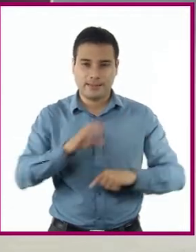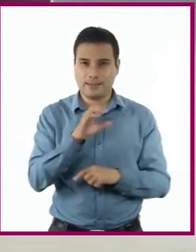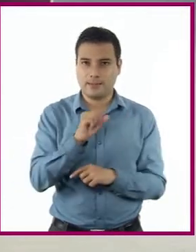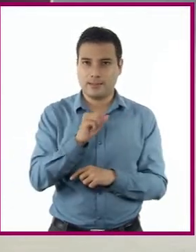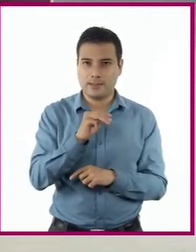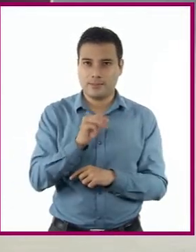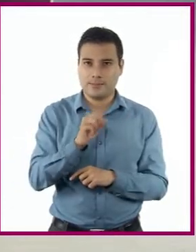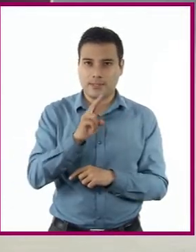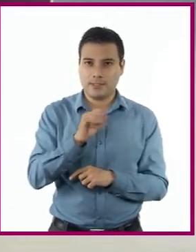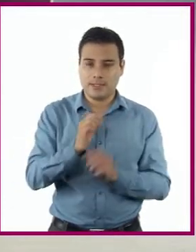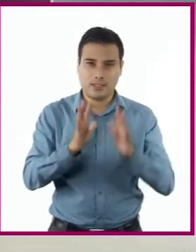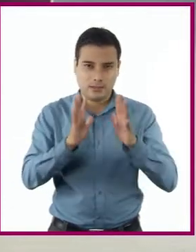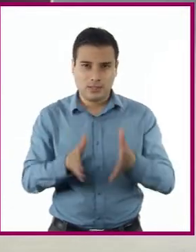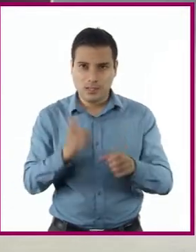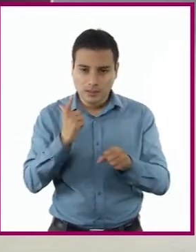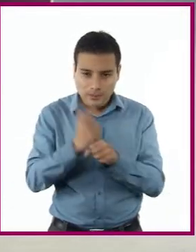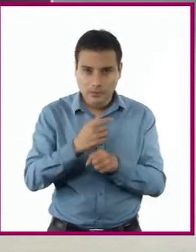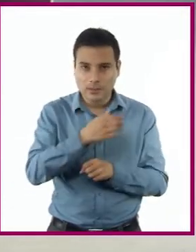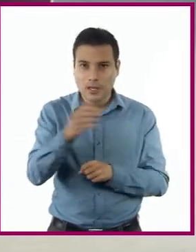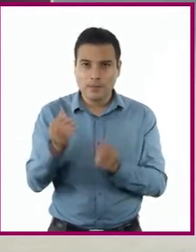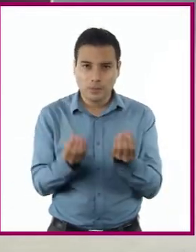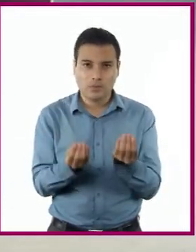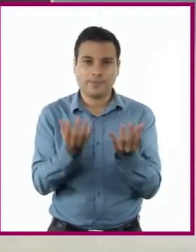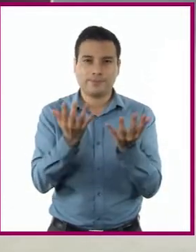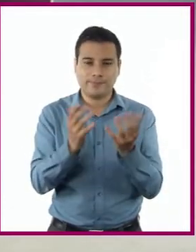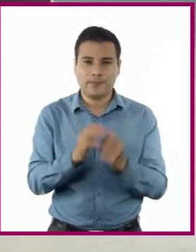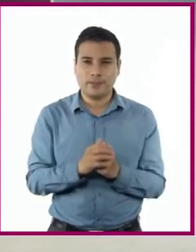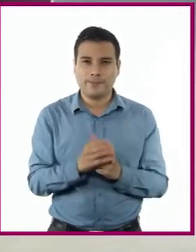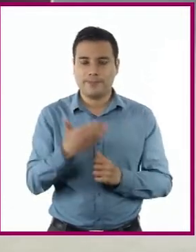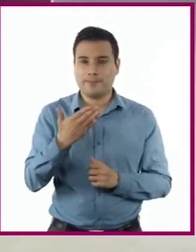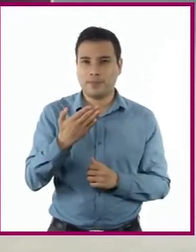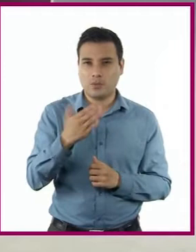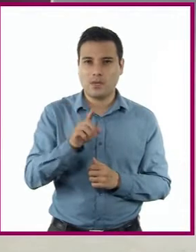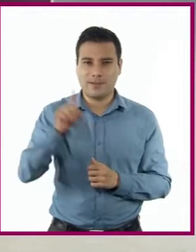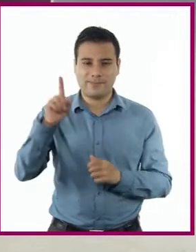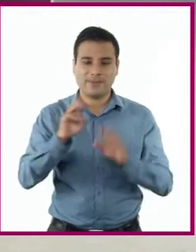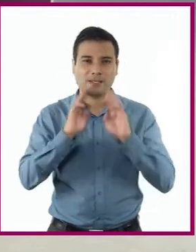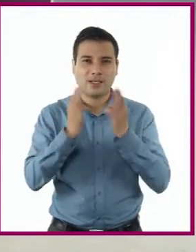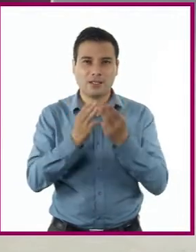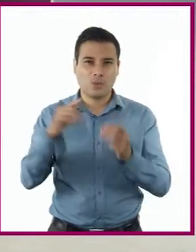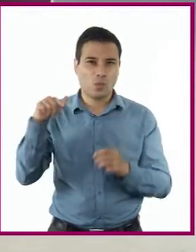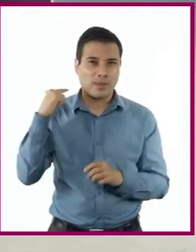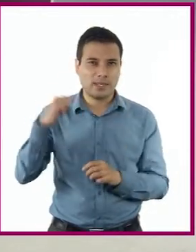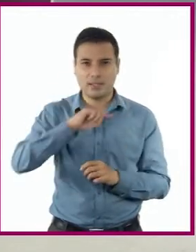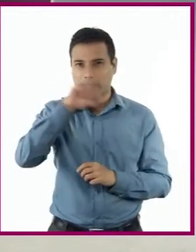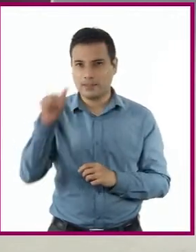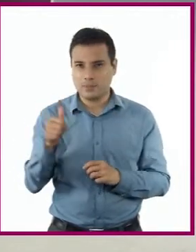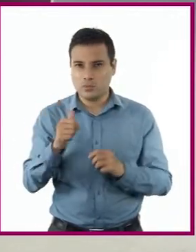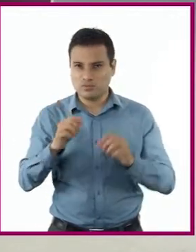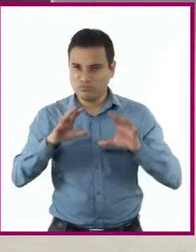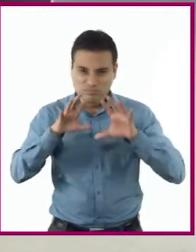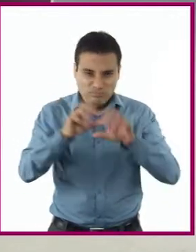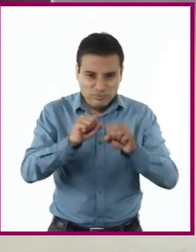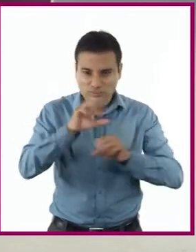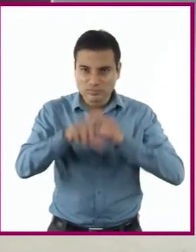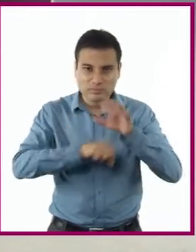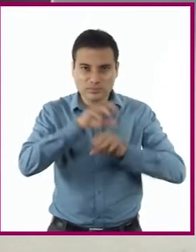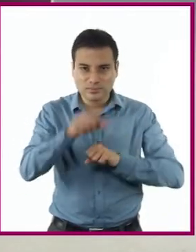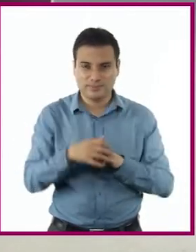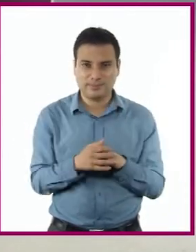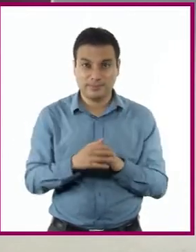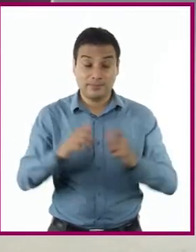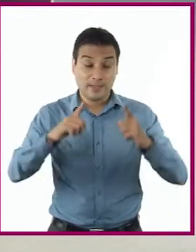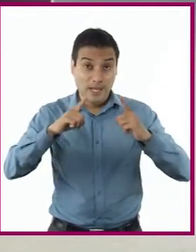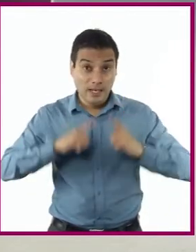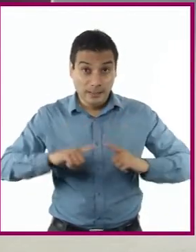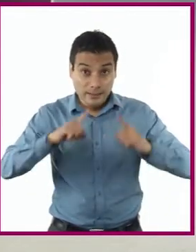Camarena identificó los sembradíos de marihuana del cártel de Guadalajara y encabezó una operación para incautar la mercancía. El agente